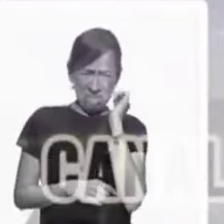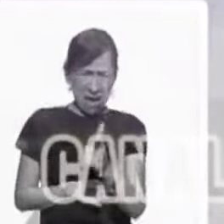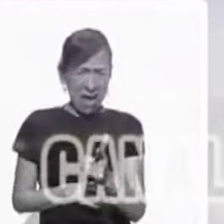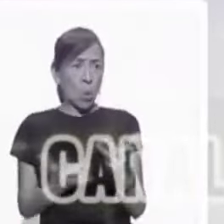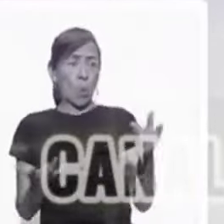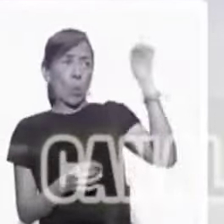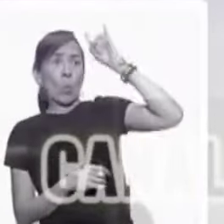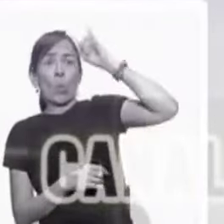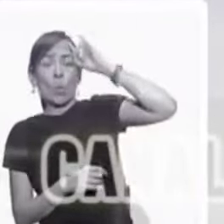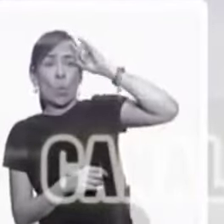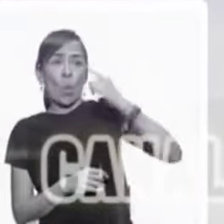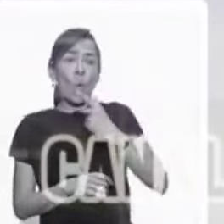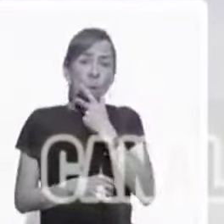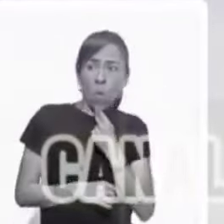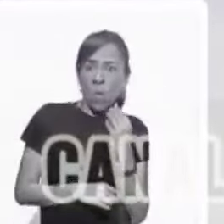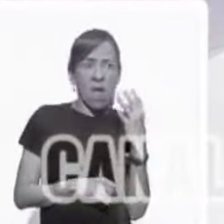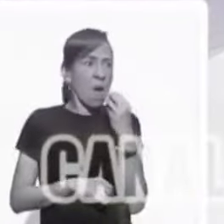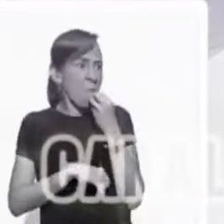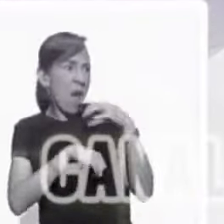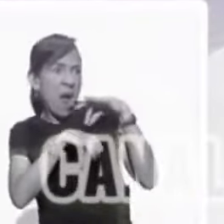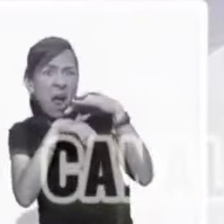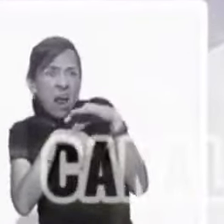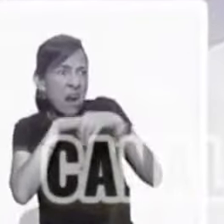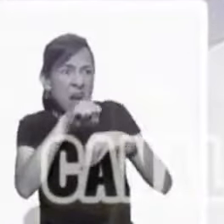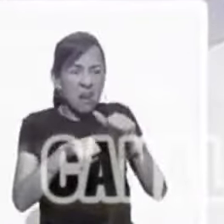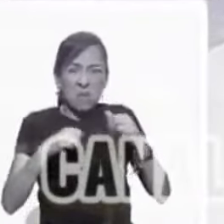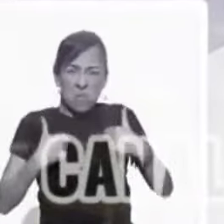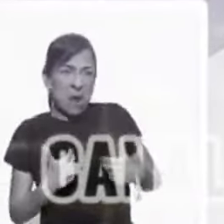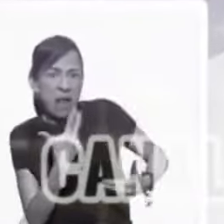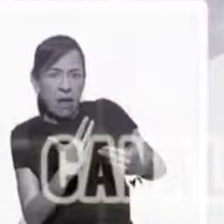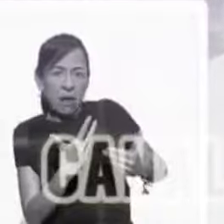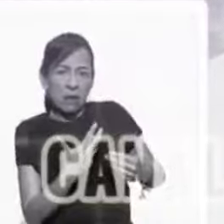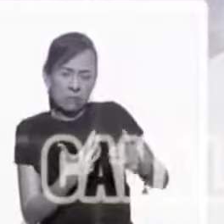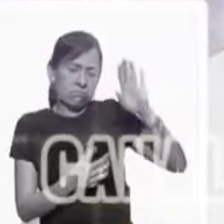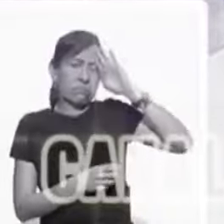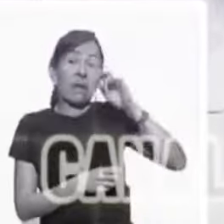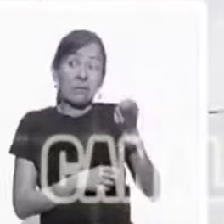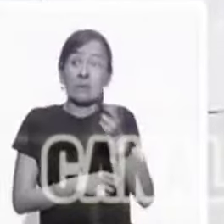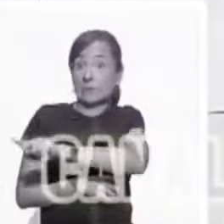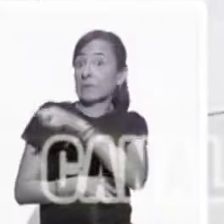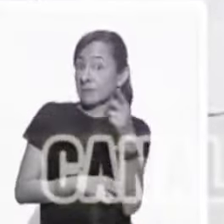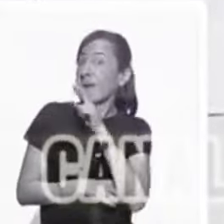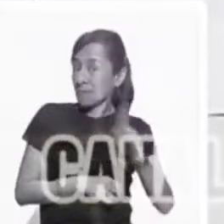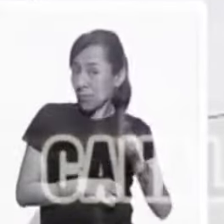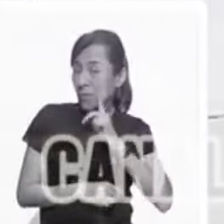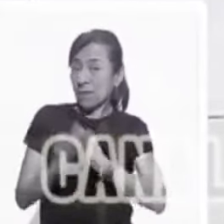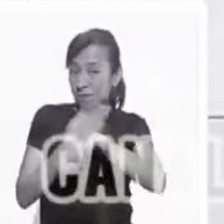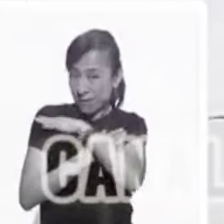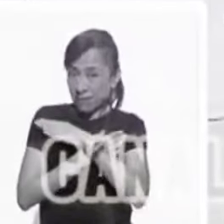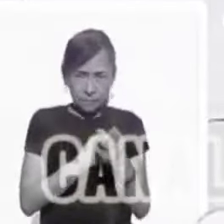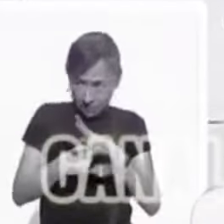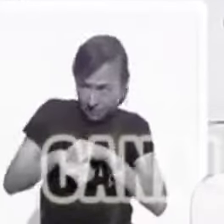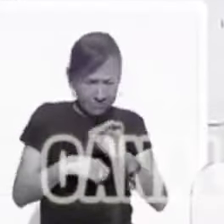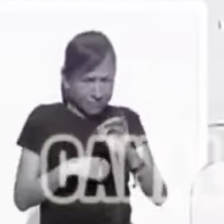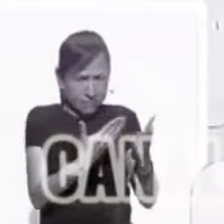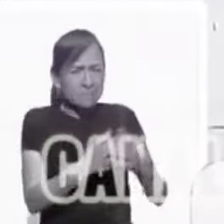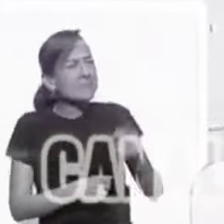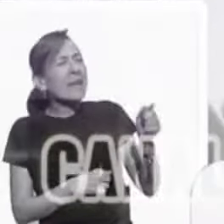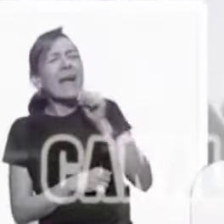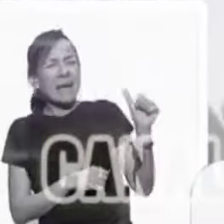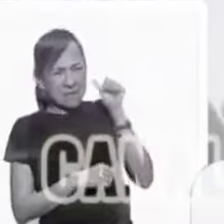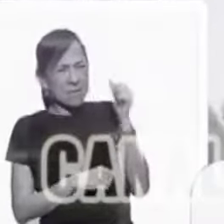no y a esto Irene así respondió la presidenta sh si nos permites por supuesto ayer un representante de